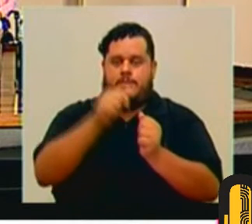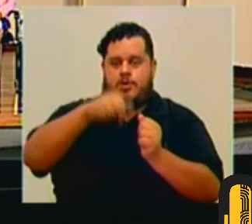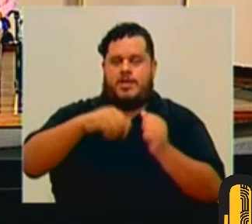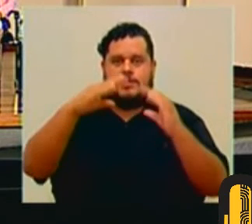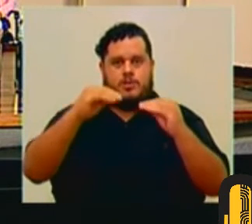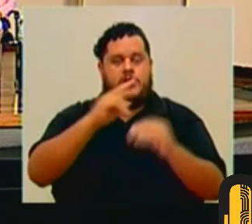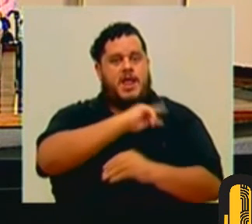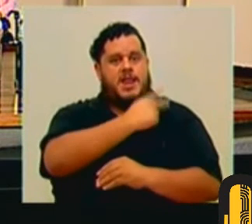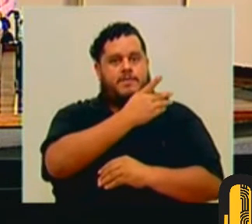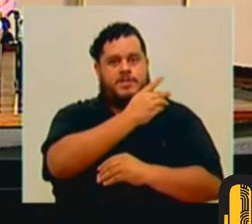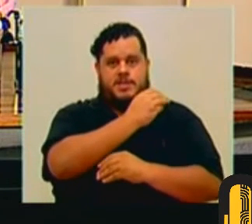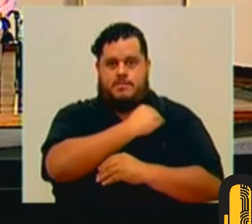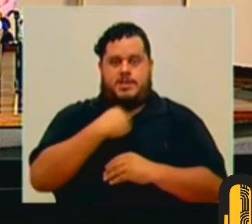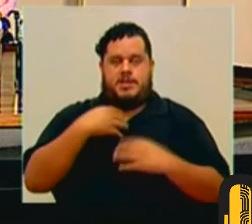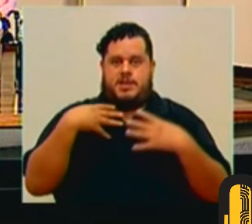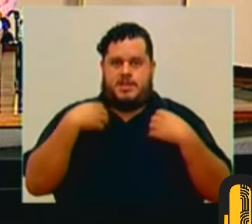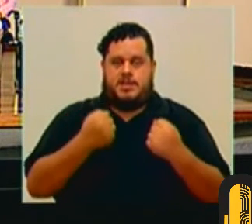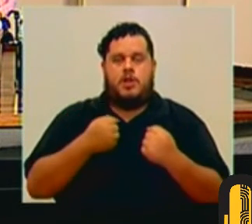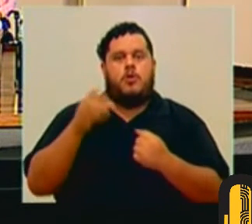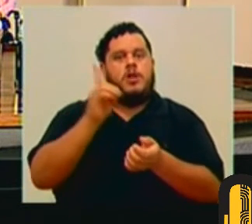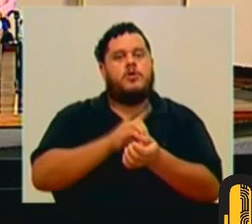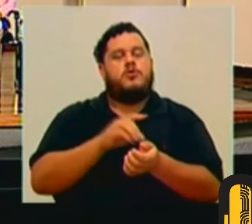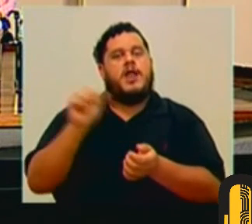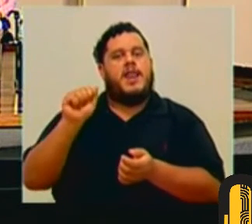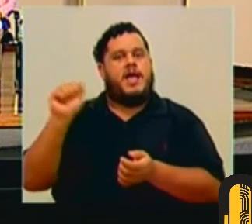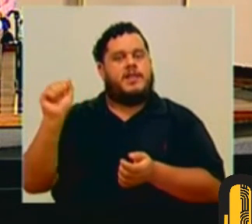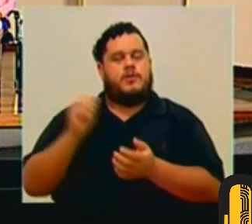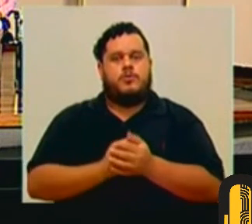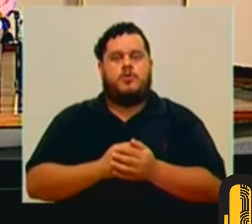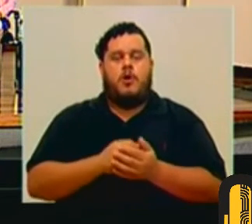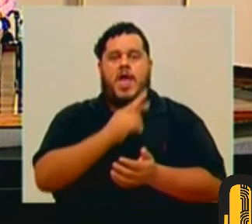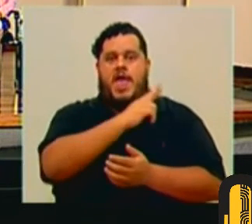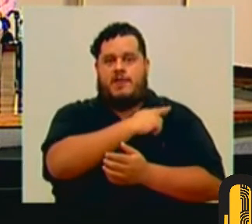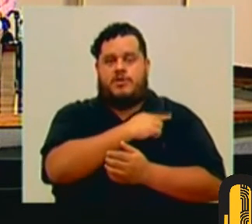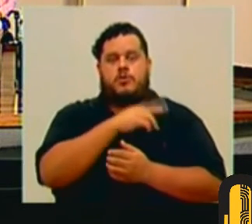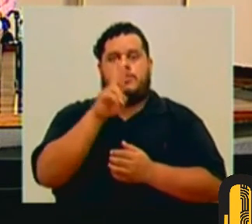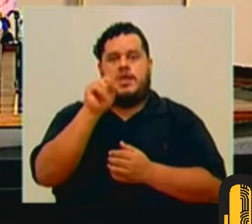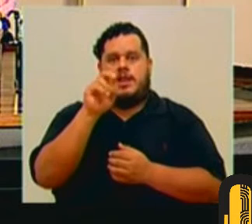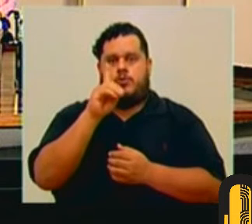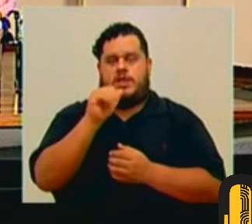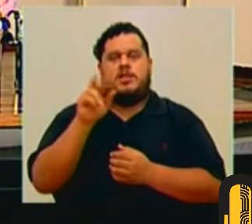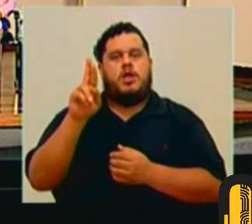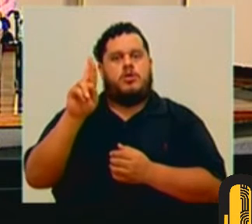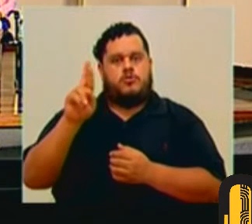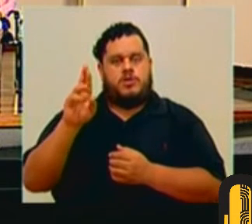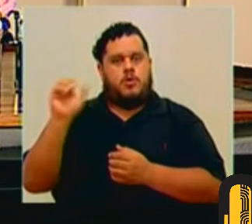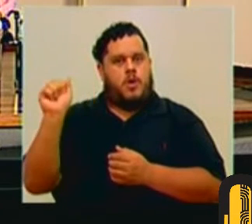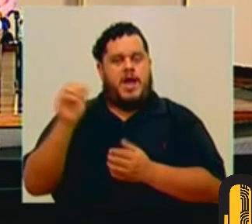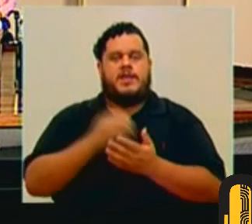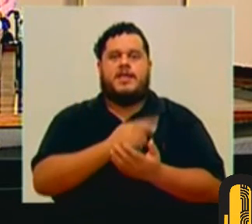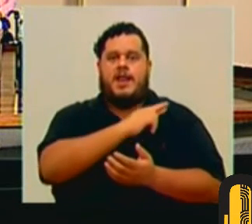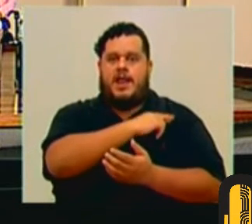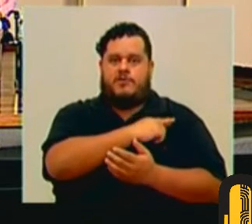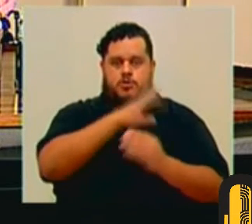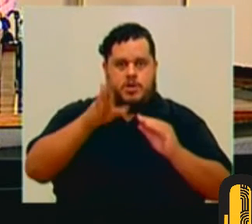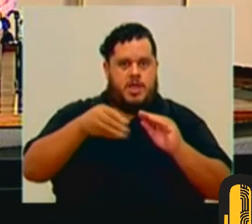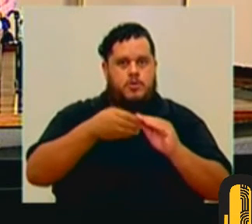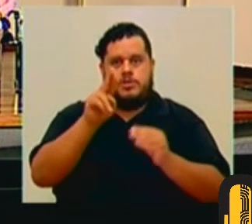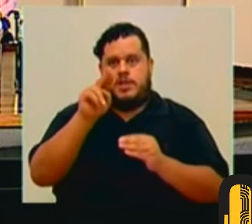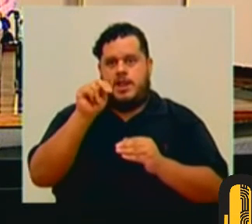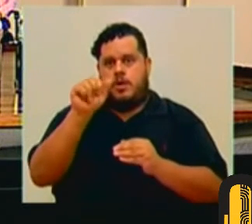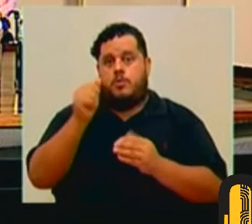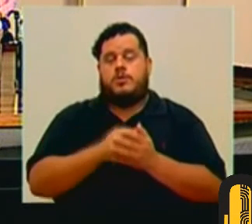la viceministra de Salud, la doctora Alejandra Acuña, el rector de la UNED, el señor Rodrigo Arias, la rectora adjunta de la UNA,